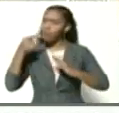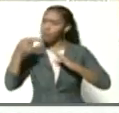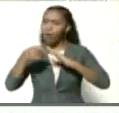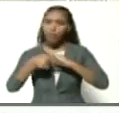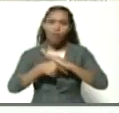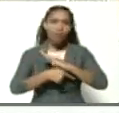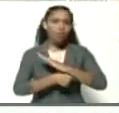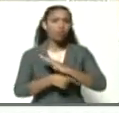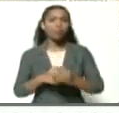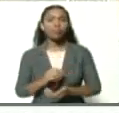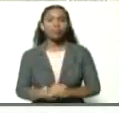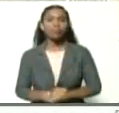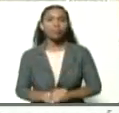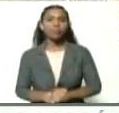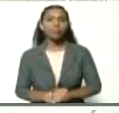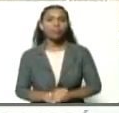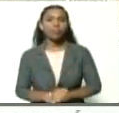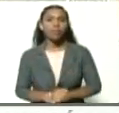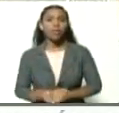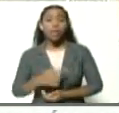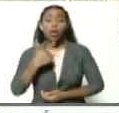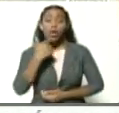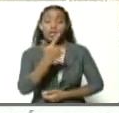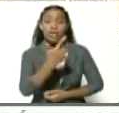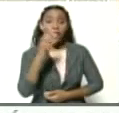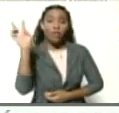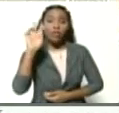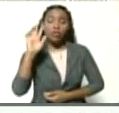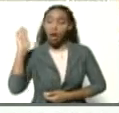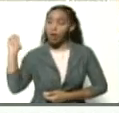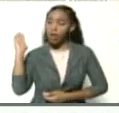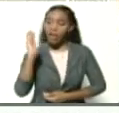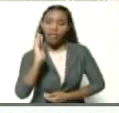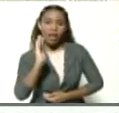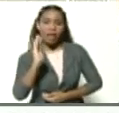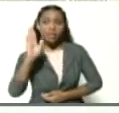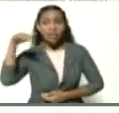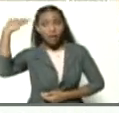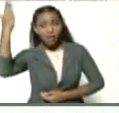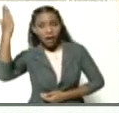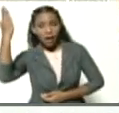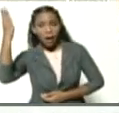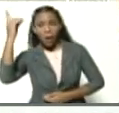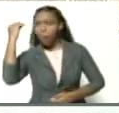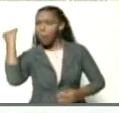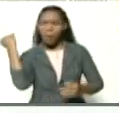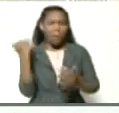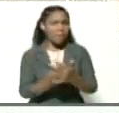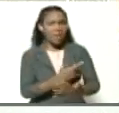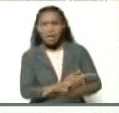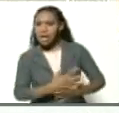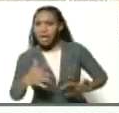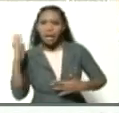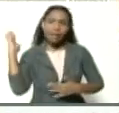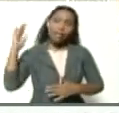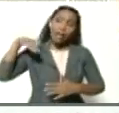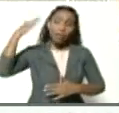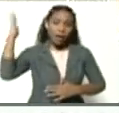profundos. Lo dicen los venezolanos que regresan por miles del exterior.